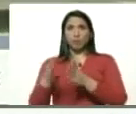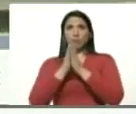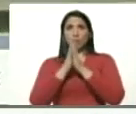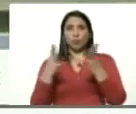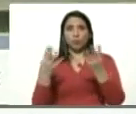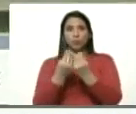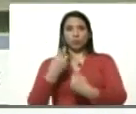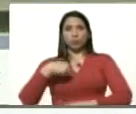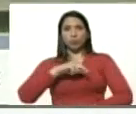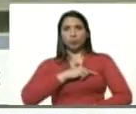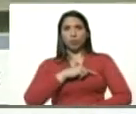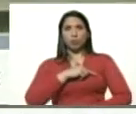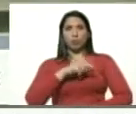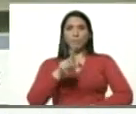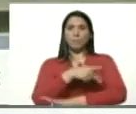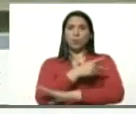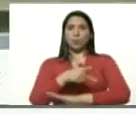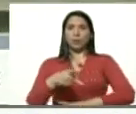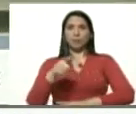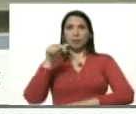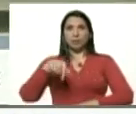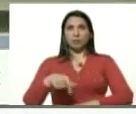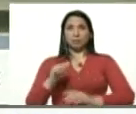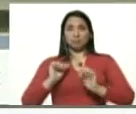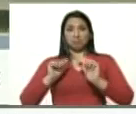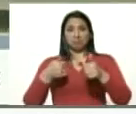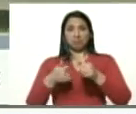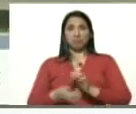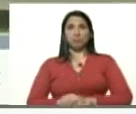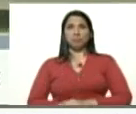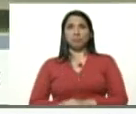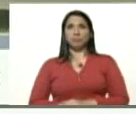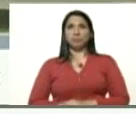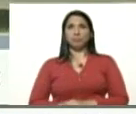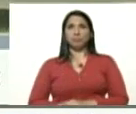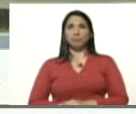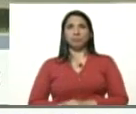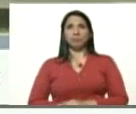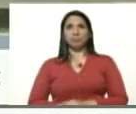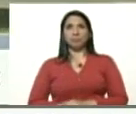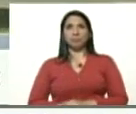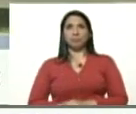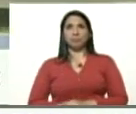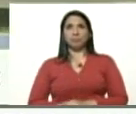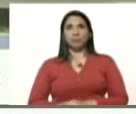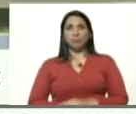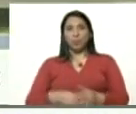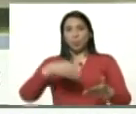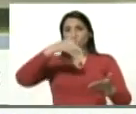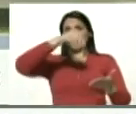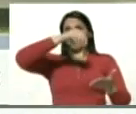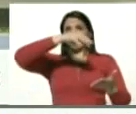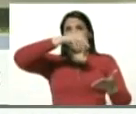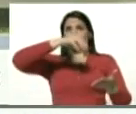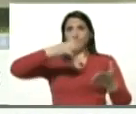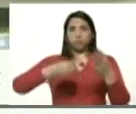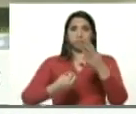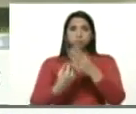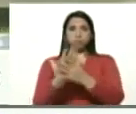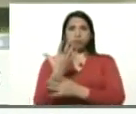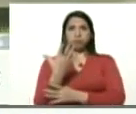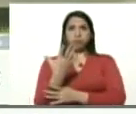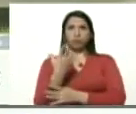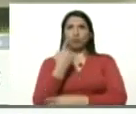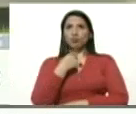con nuestros poetas aquí presentes procedamos a bañar de pétalos de rosas